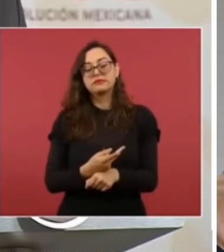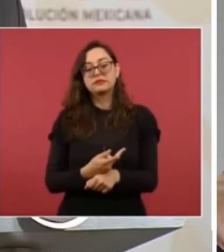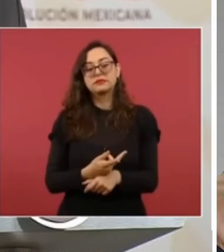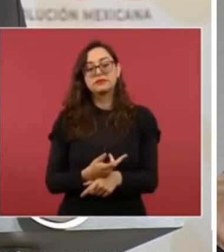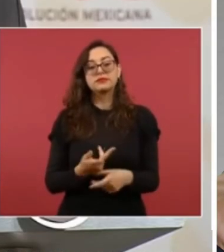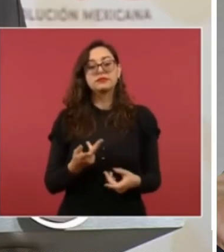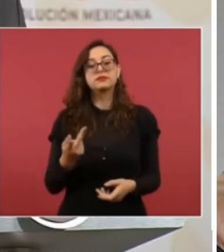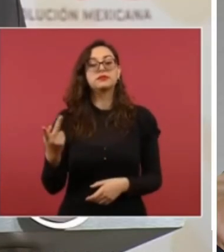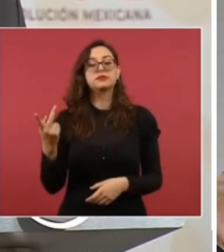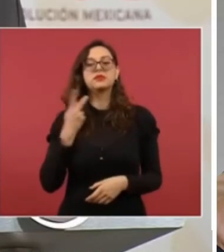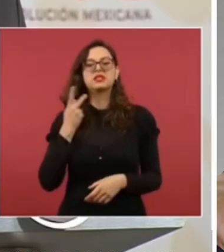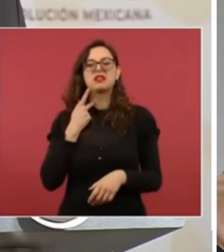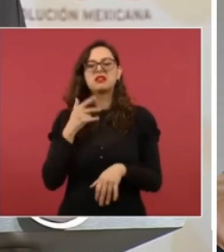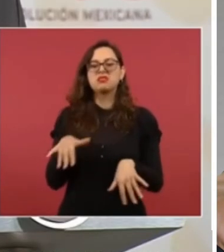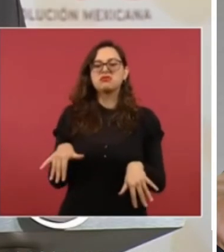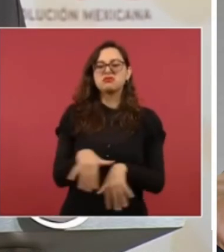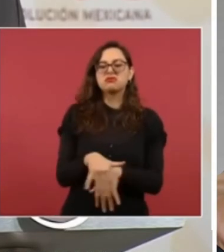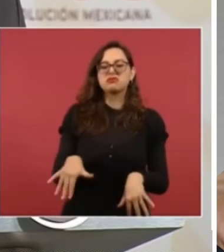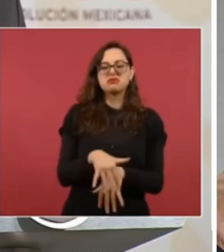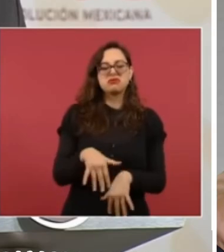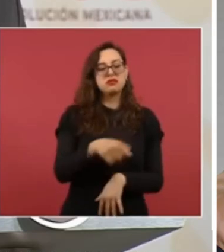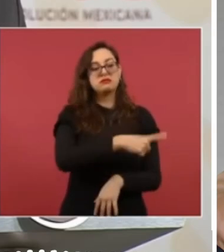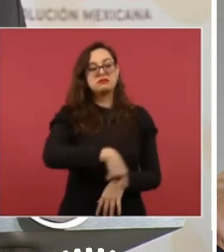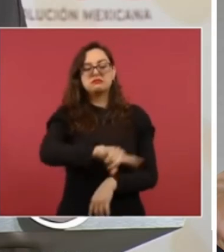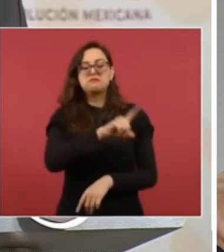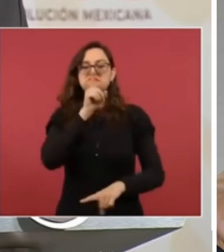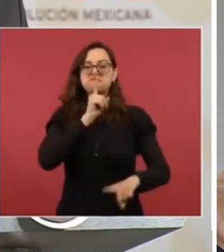dirigente del PRD. Bueno, en 2018 está usted en el